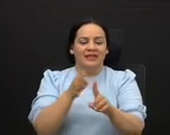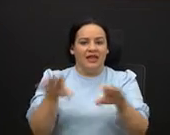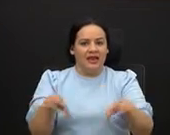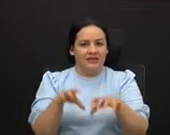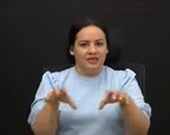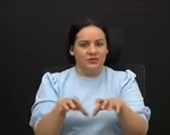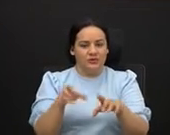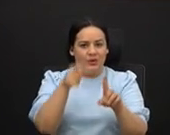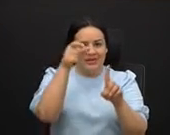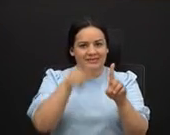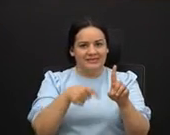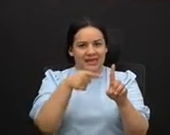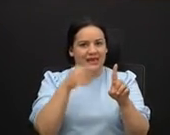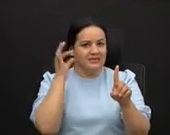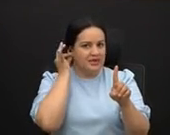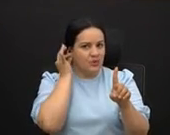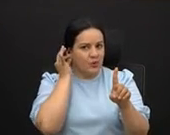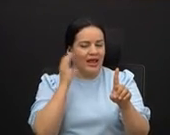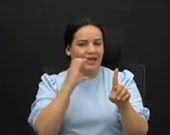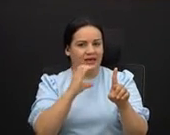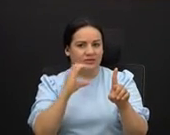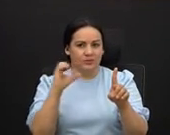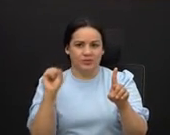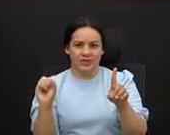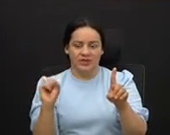señora Crespo Sancho. En el expediente